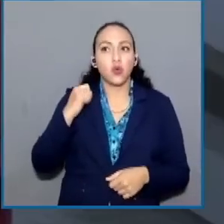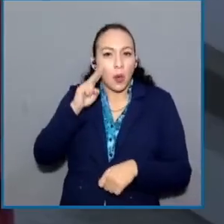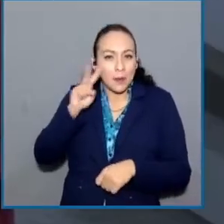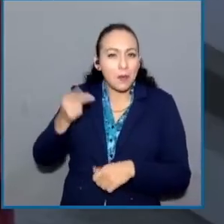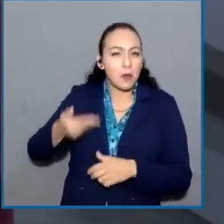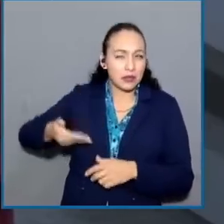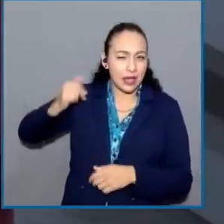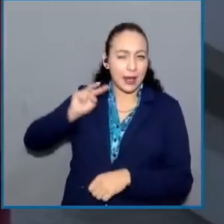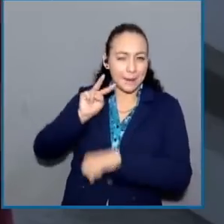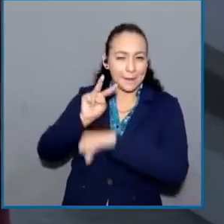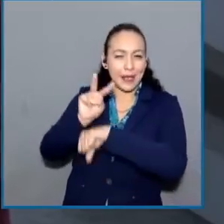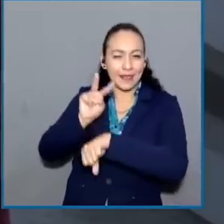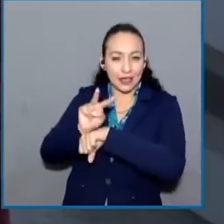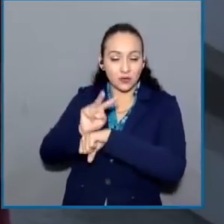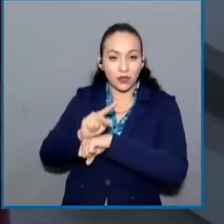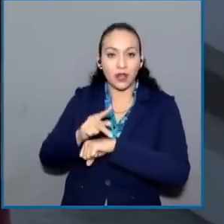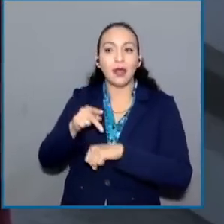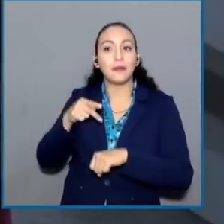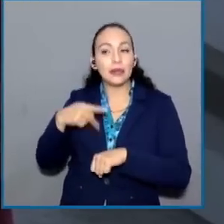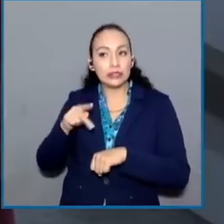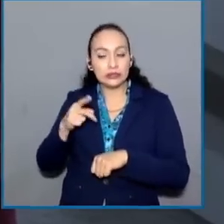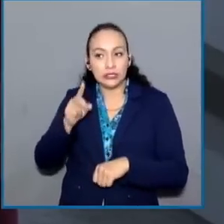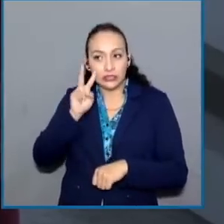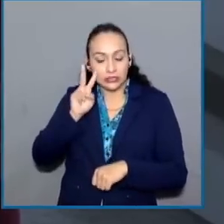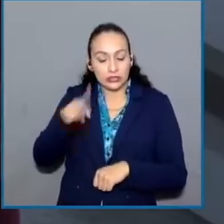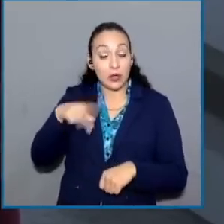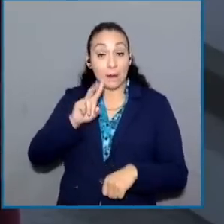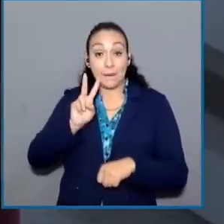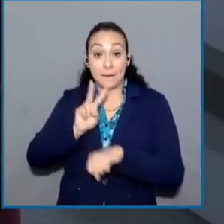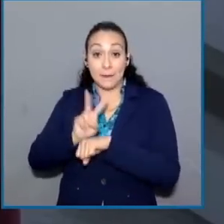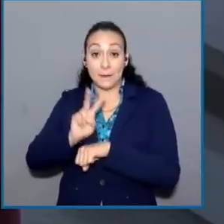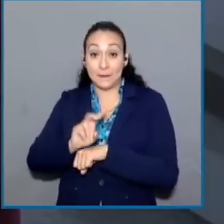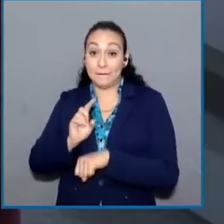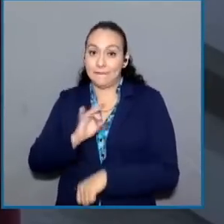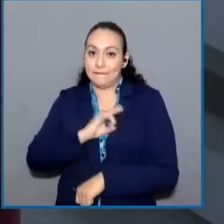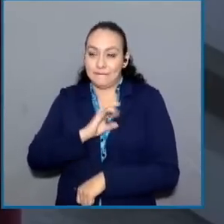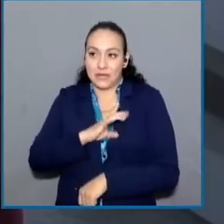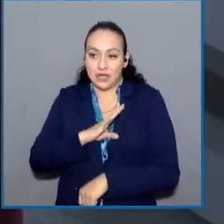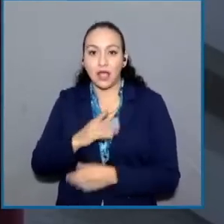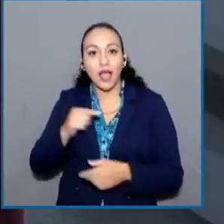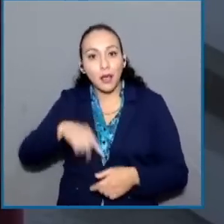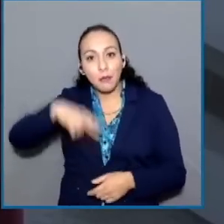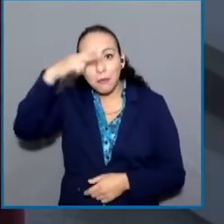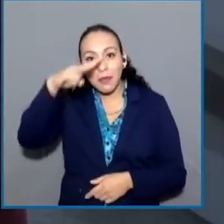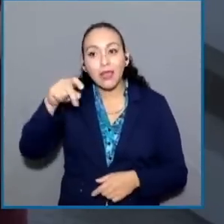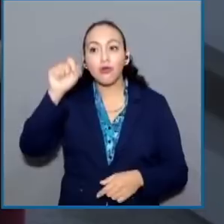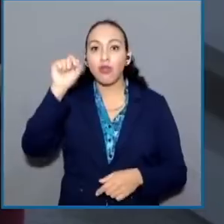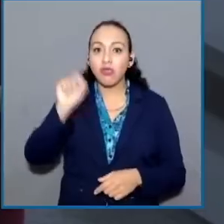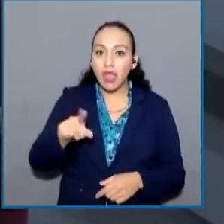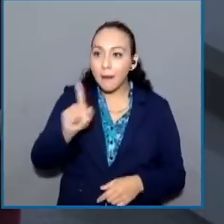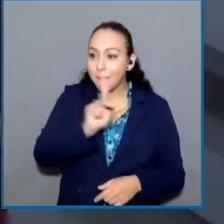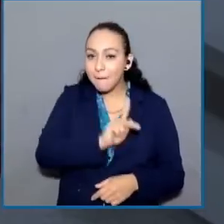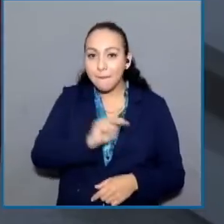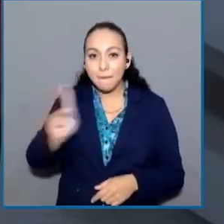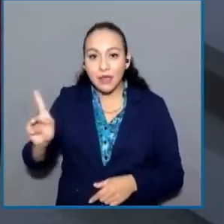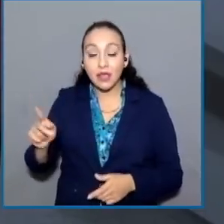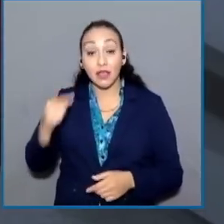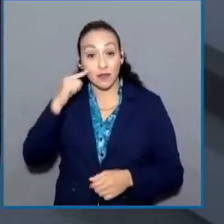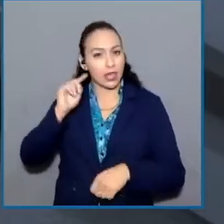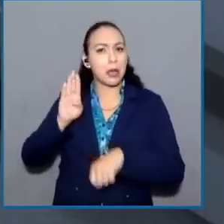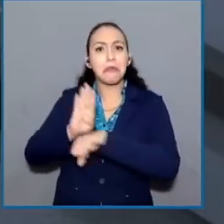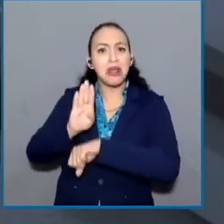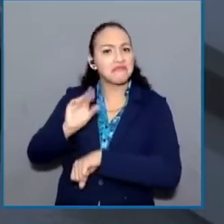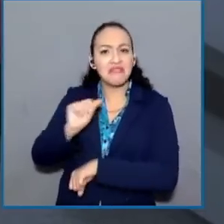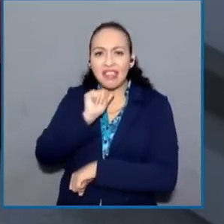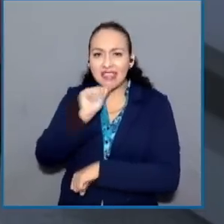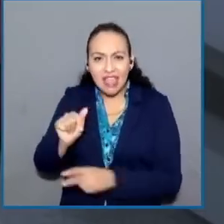con esta centralidad que tienen los ejércitos o las fuerzas militares. No lo vimos en Brasil, no lo vimos en Bolivia, no lo vimos en Ecuador,